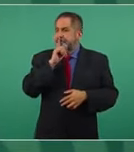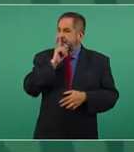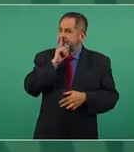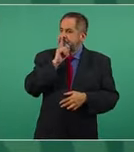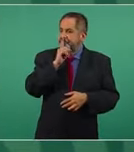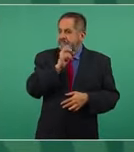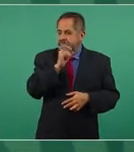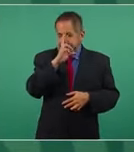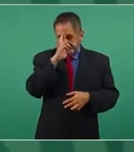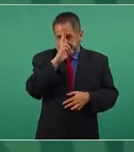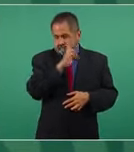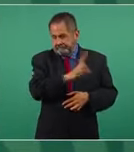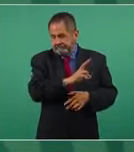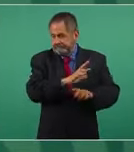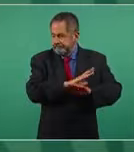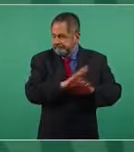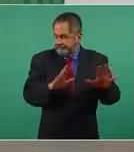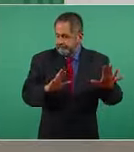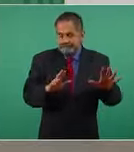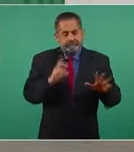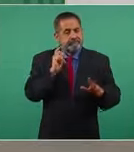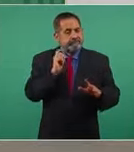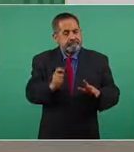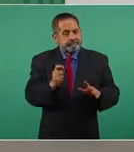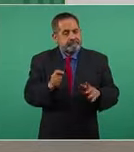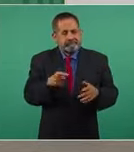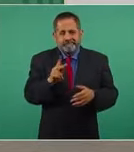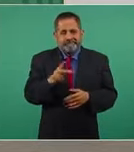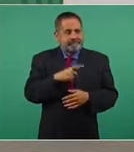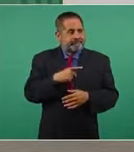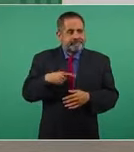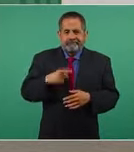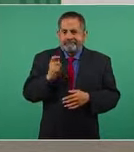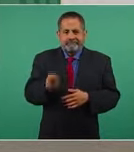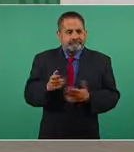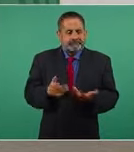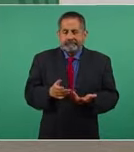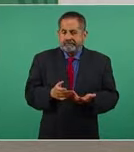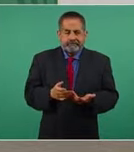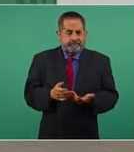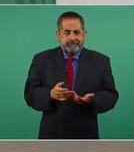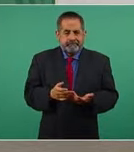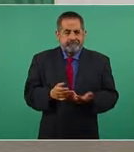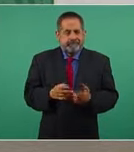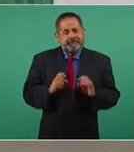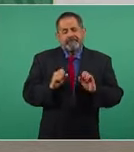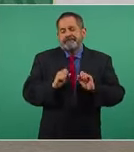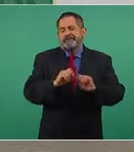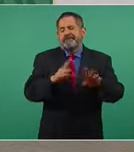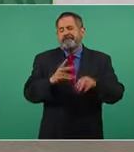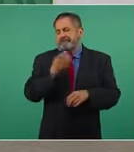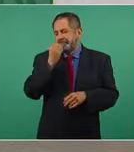respetarse, pero no debe de pasar desapercibida.